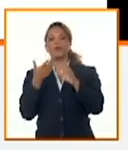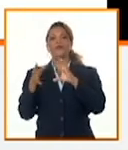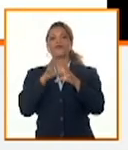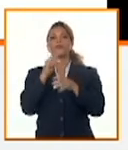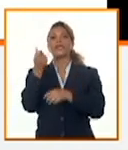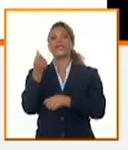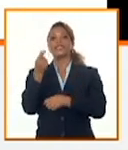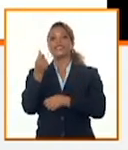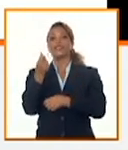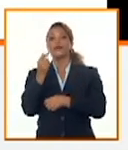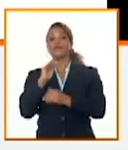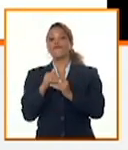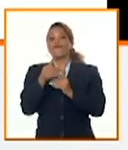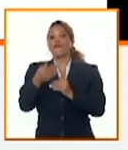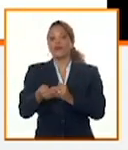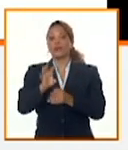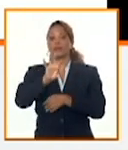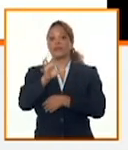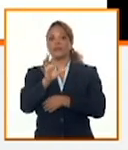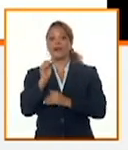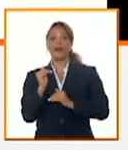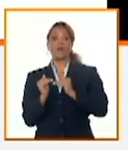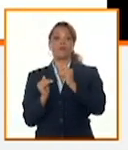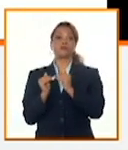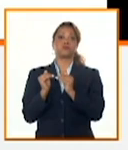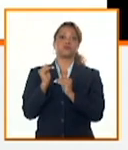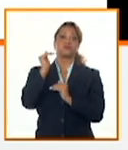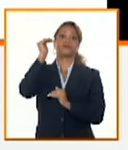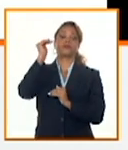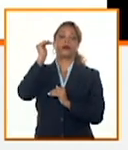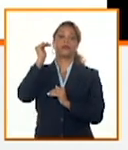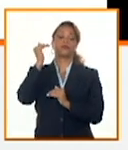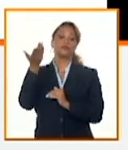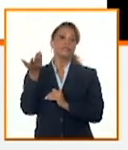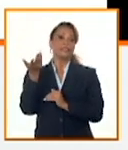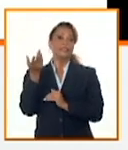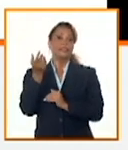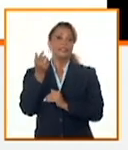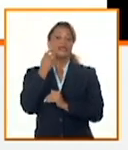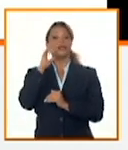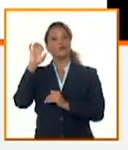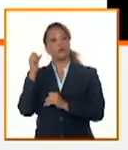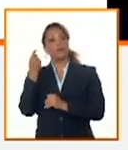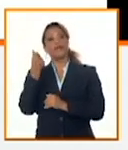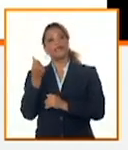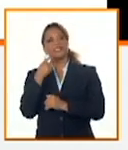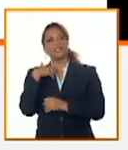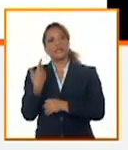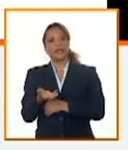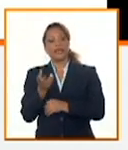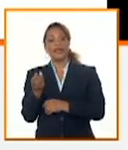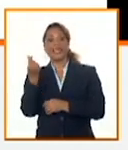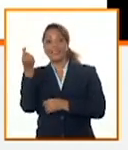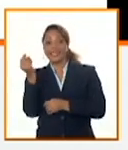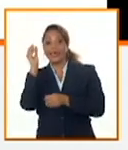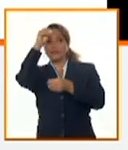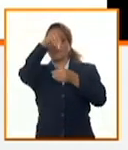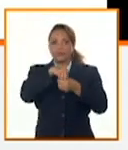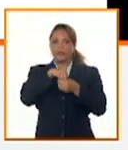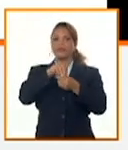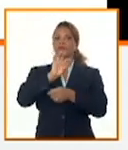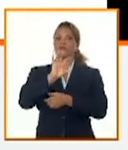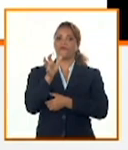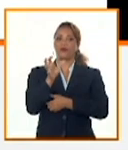fuera del sistema bancario muy alto más allá de lo que necesita la economía que no es no es que sea